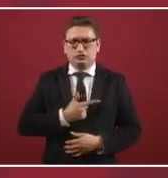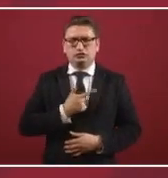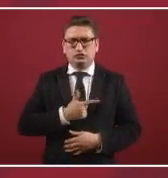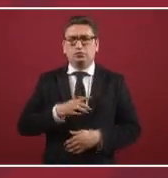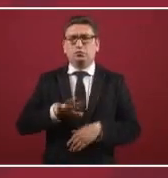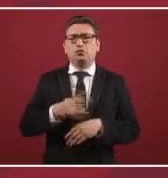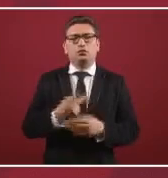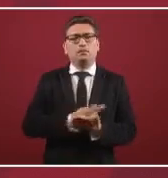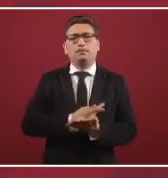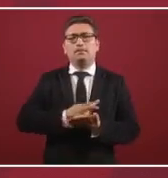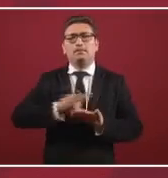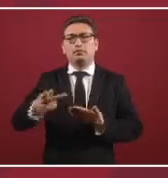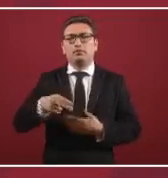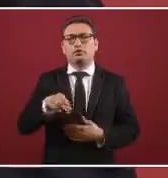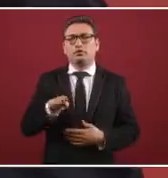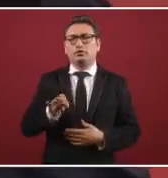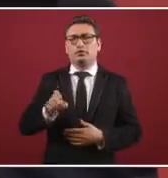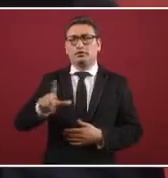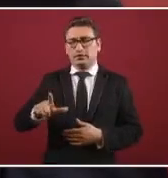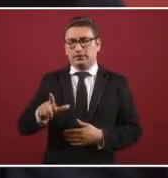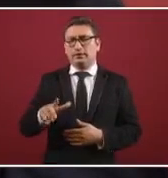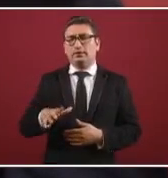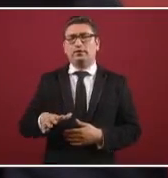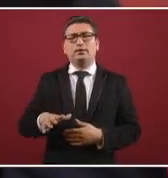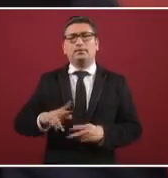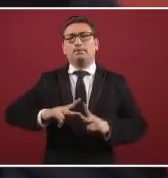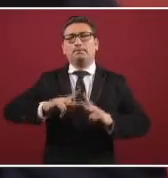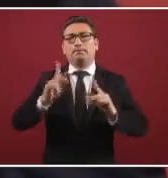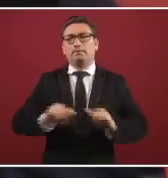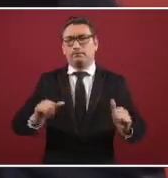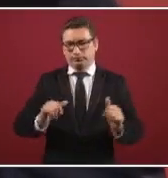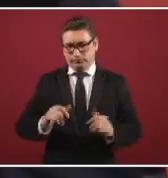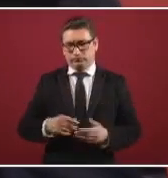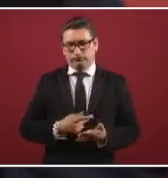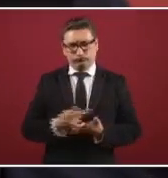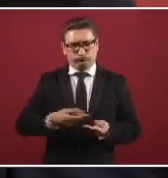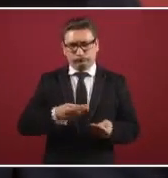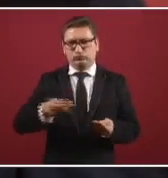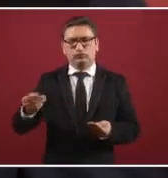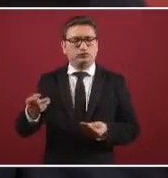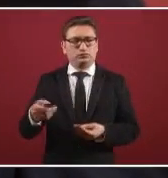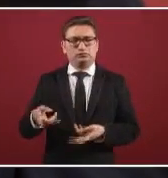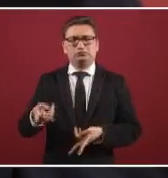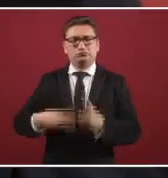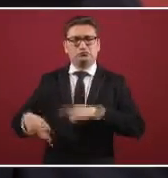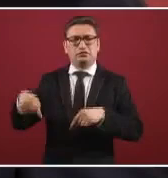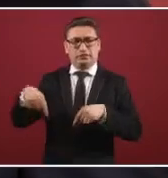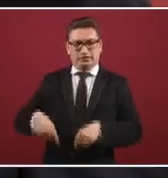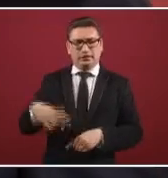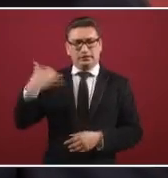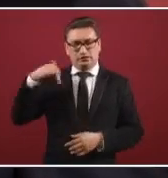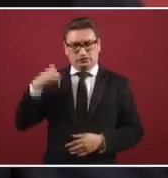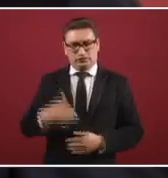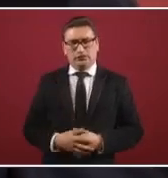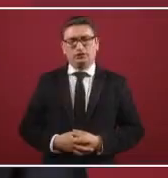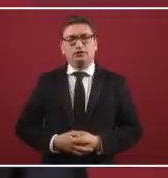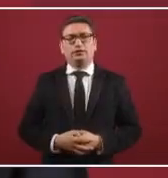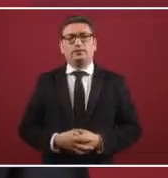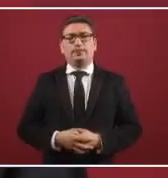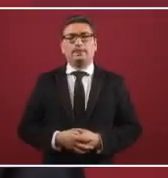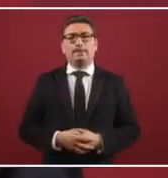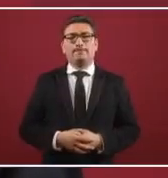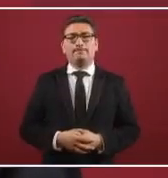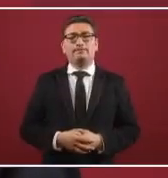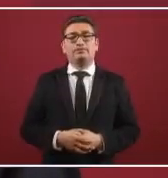premios Nobel de la Paz en Yucatán. Vamos a